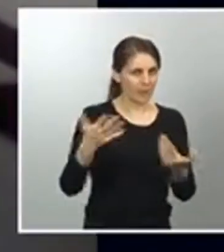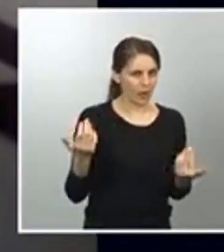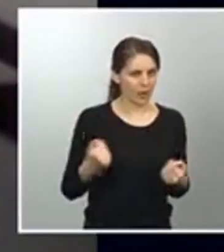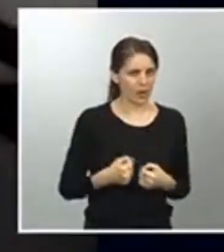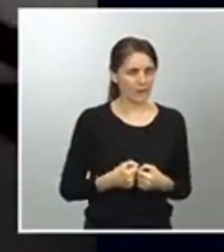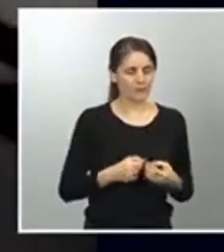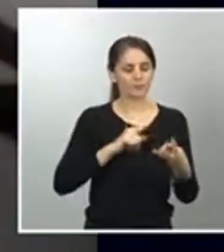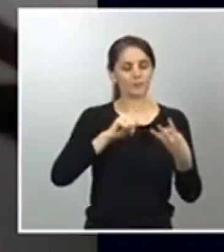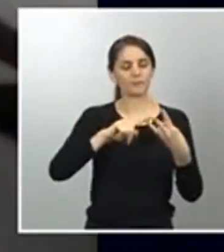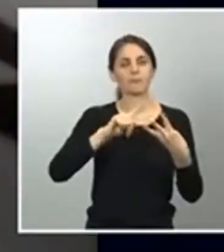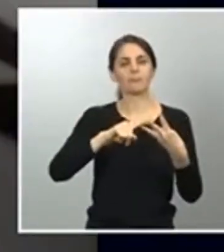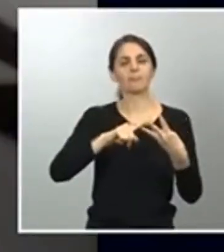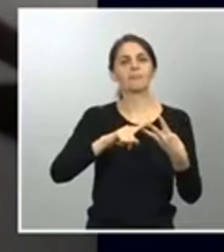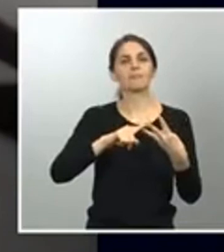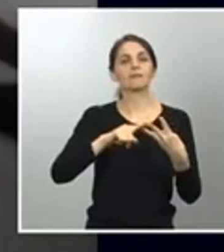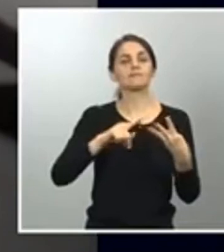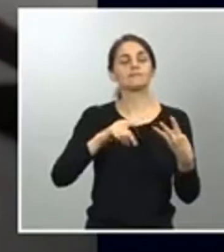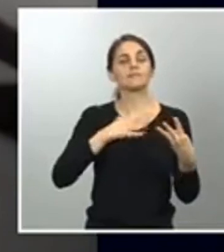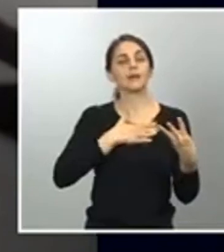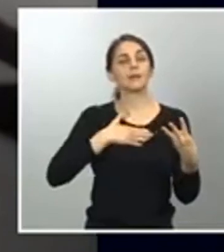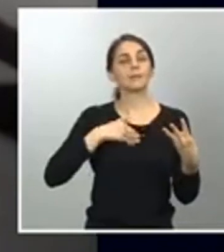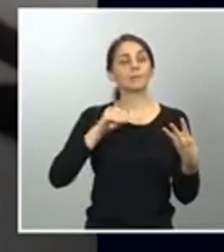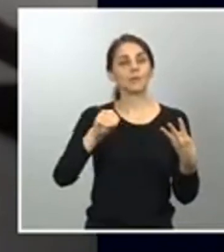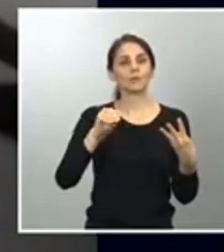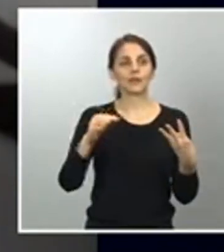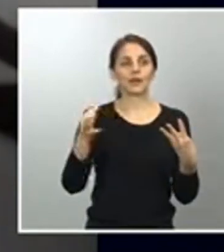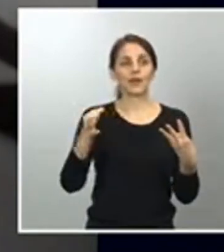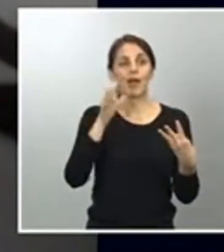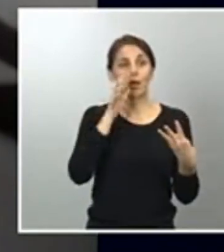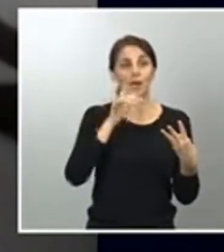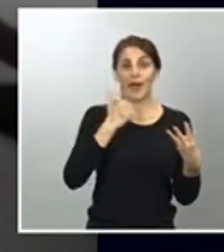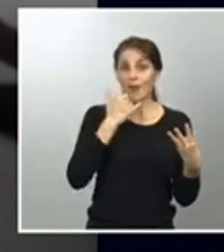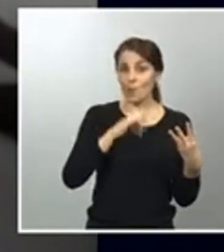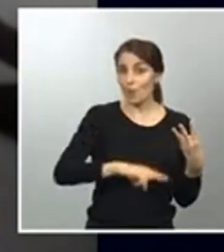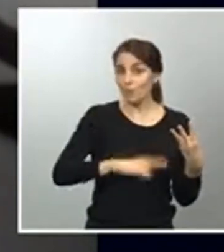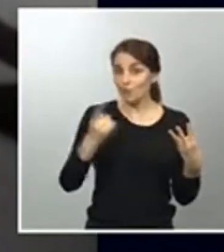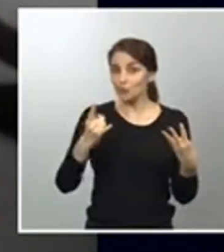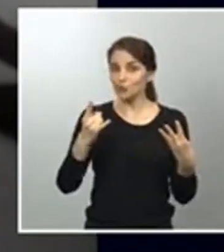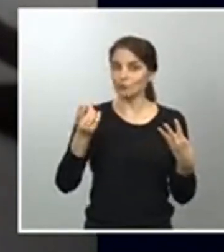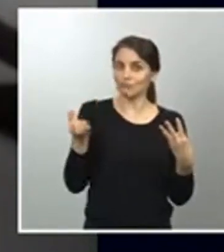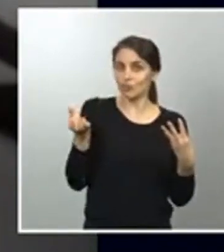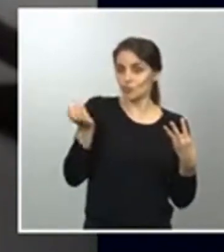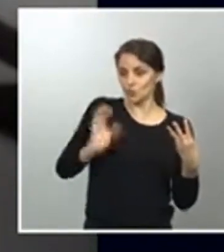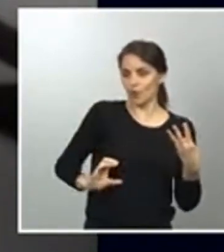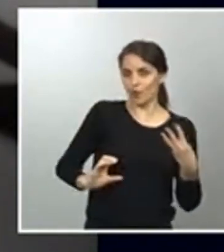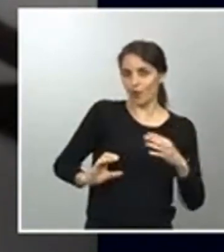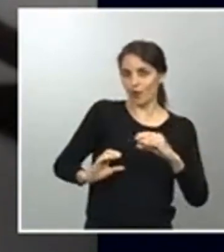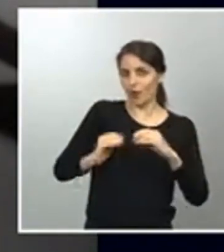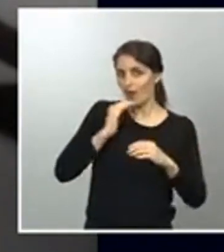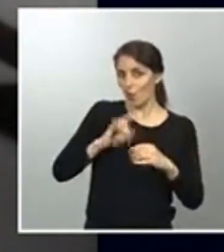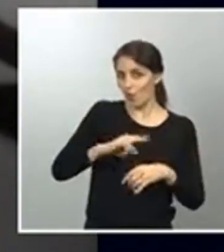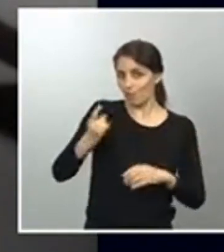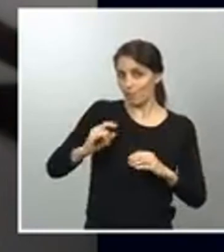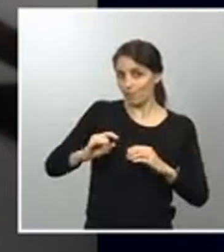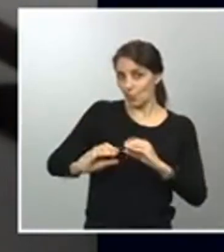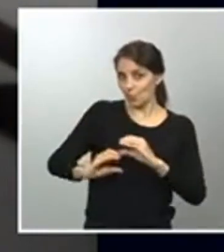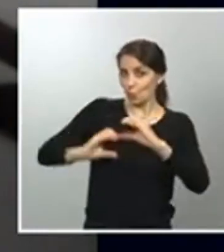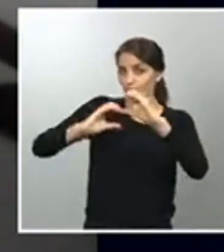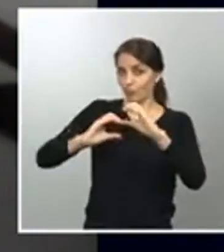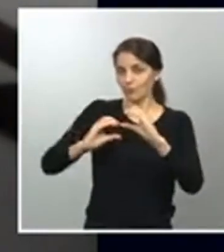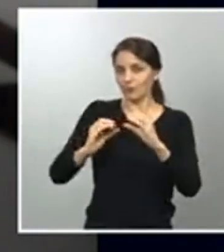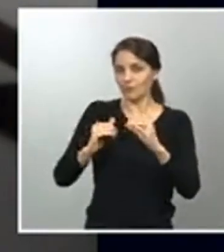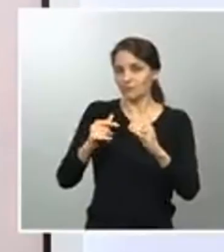va a tener la iniciativa de un plus económico para todos estos trabajadores sanitarios, o si va a delegar en las comunidades autónomas esta